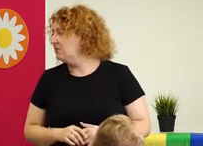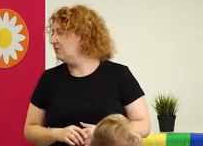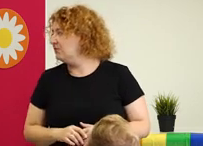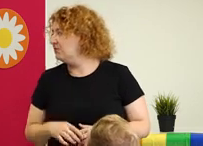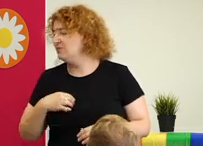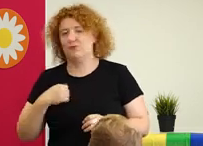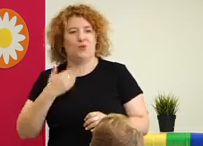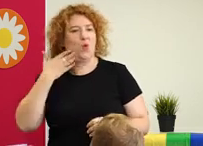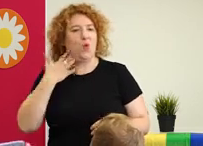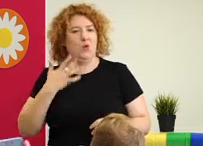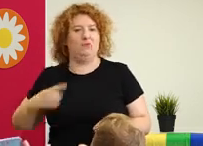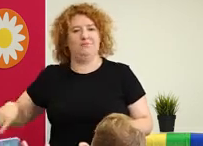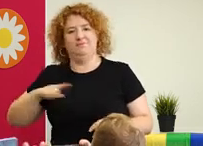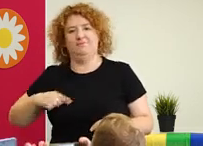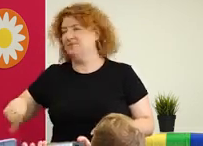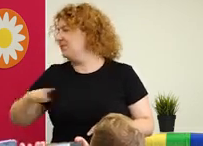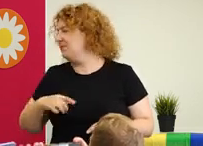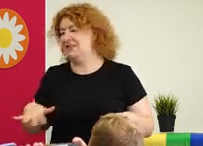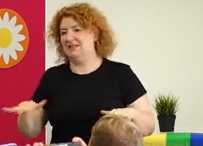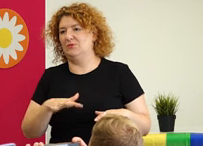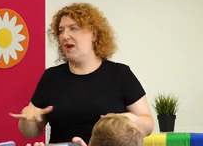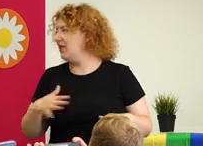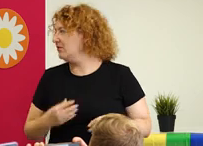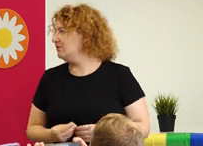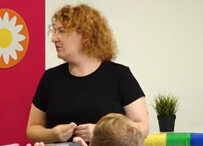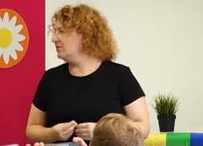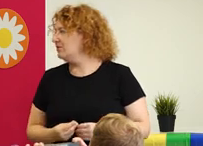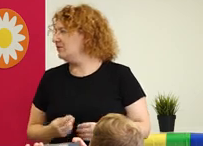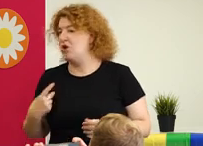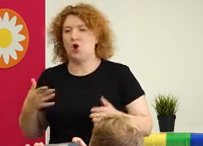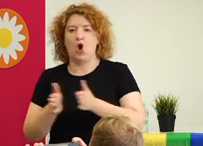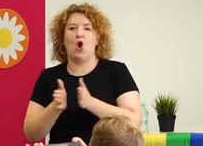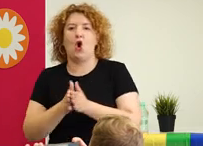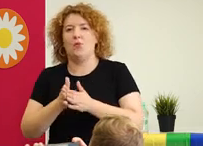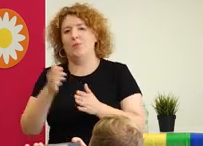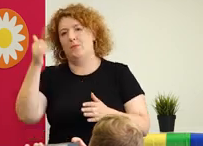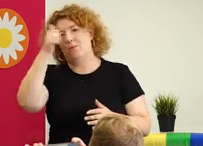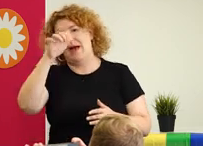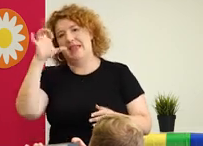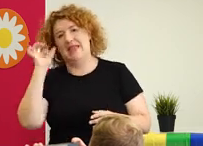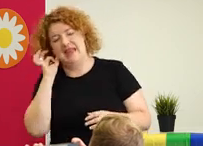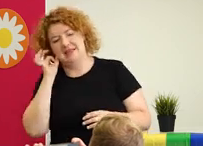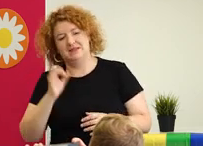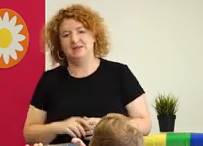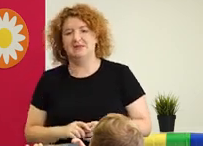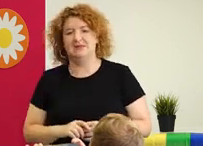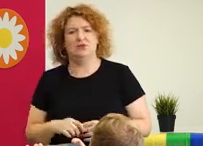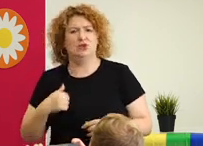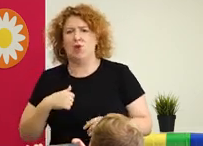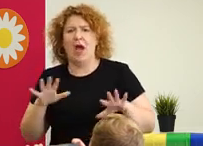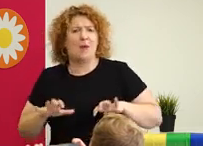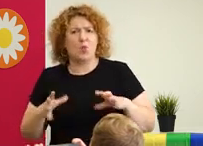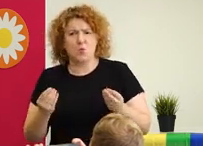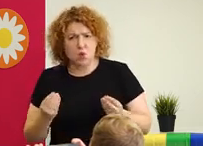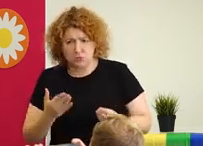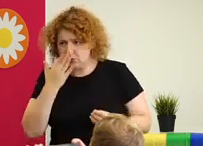es un honor compartir este espacio con estas compañeras, compañeros, que he aprendido mucho. Y